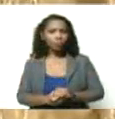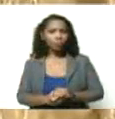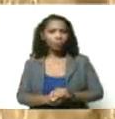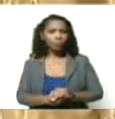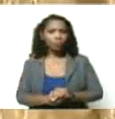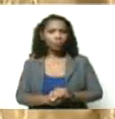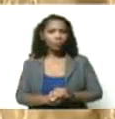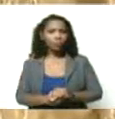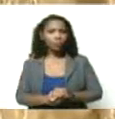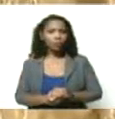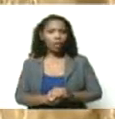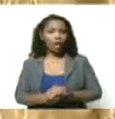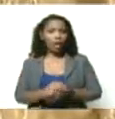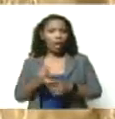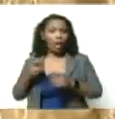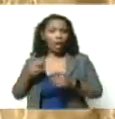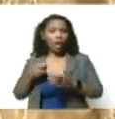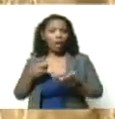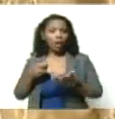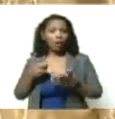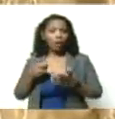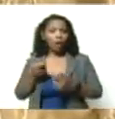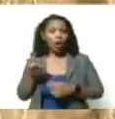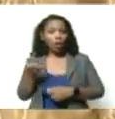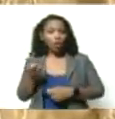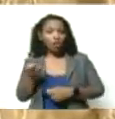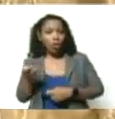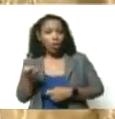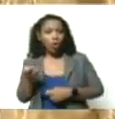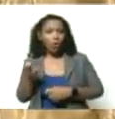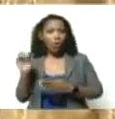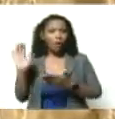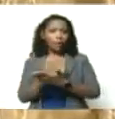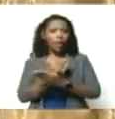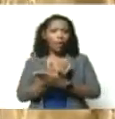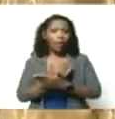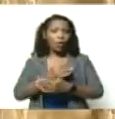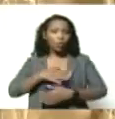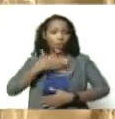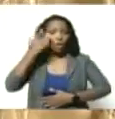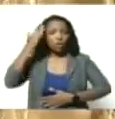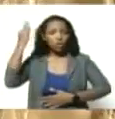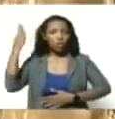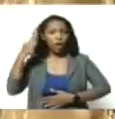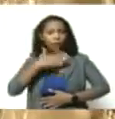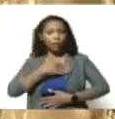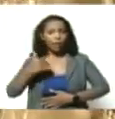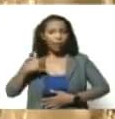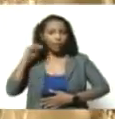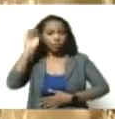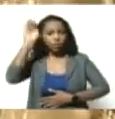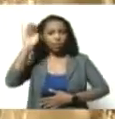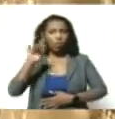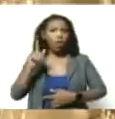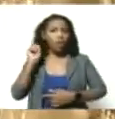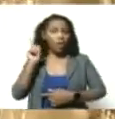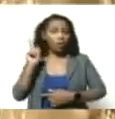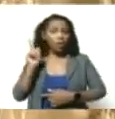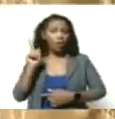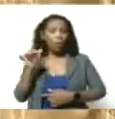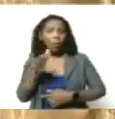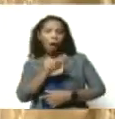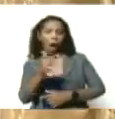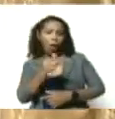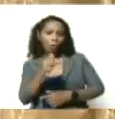La dominación nos ha quitado la posibilidad de soñar, la posibilidad de desear. Y esto es un poco lo